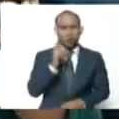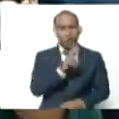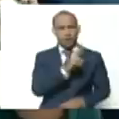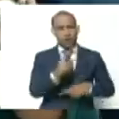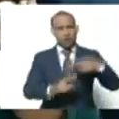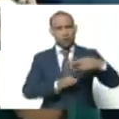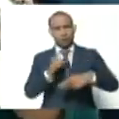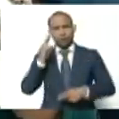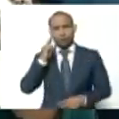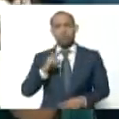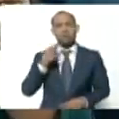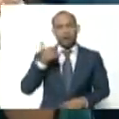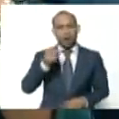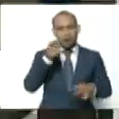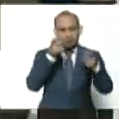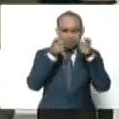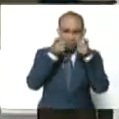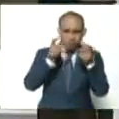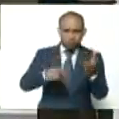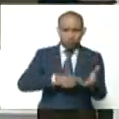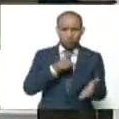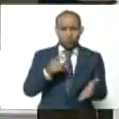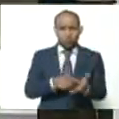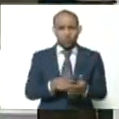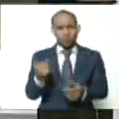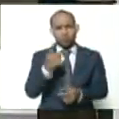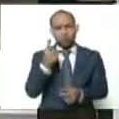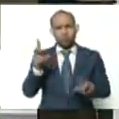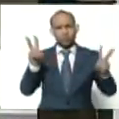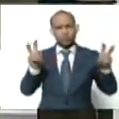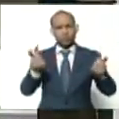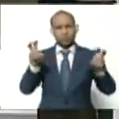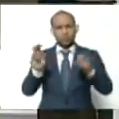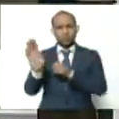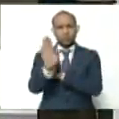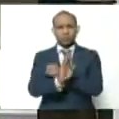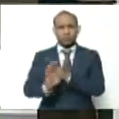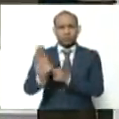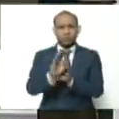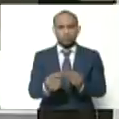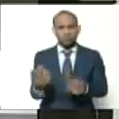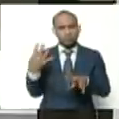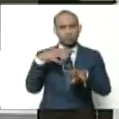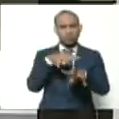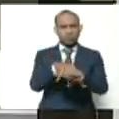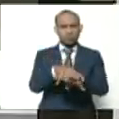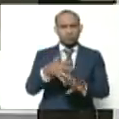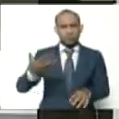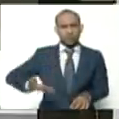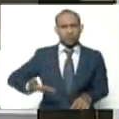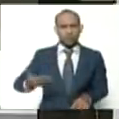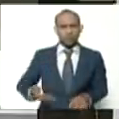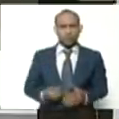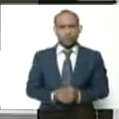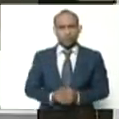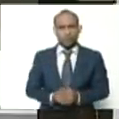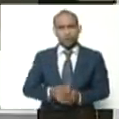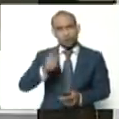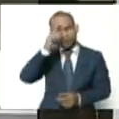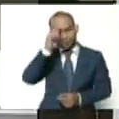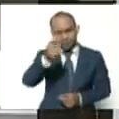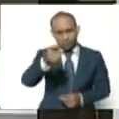Revolución Bolivariana. Nosotros tenemos que proteger la integridad, el